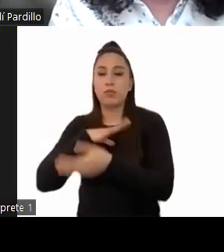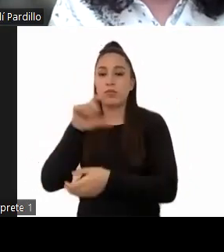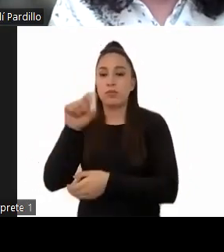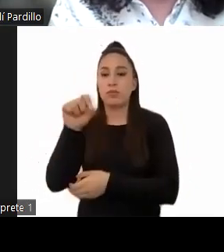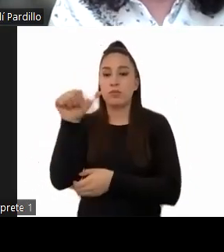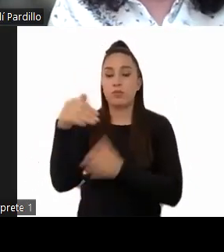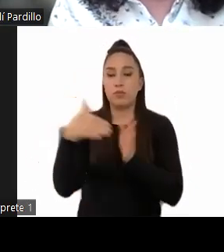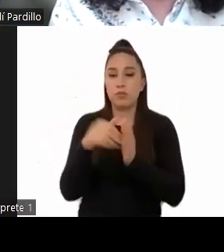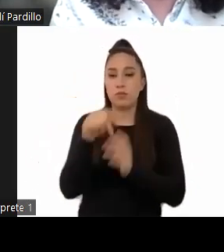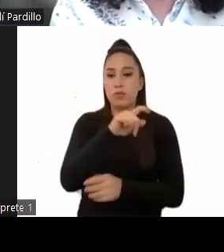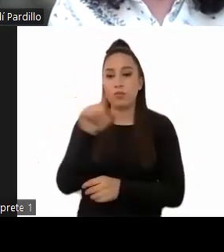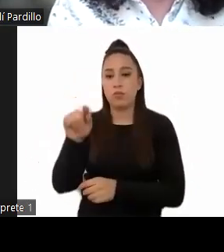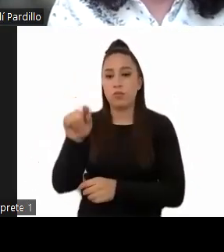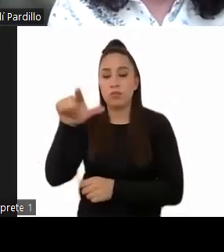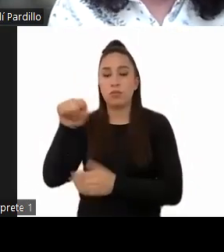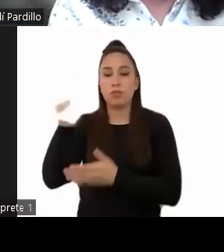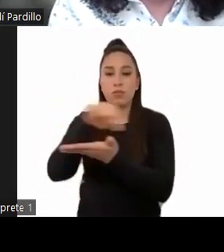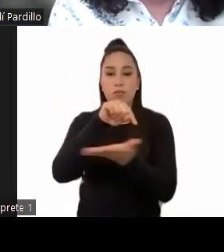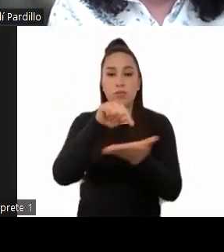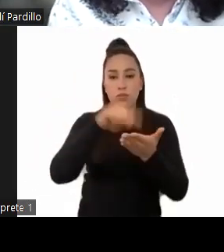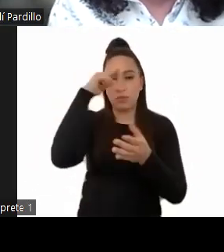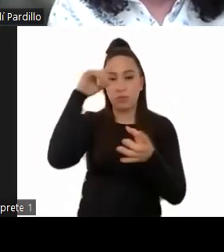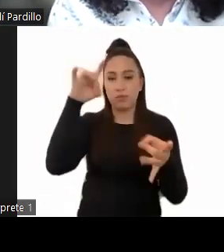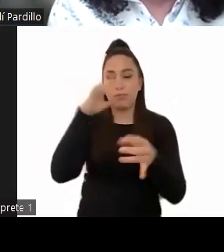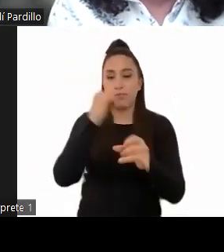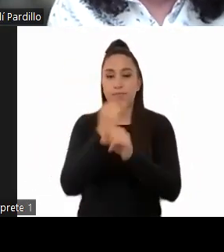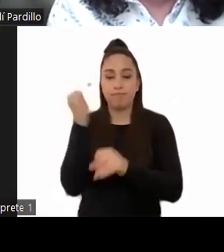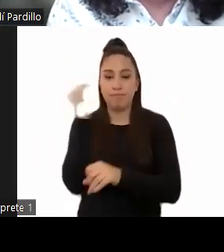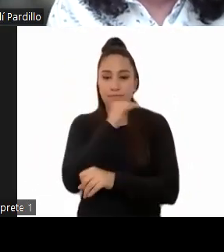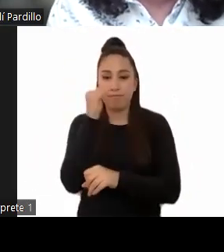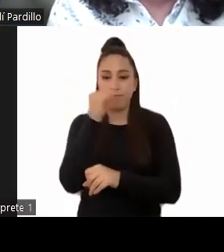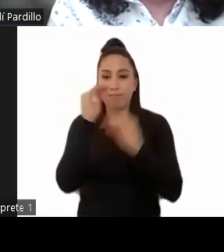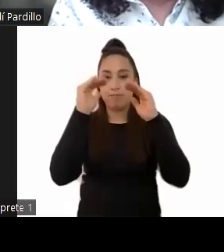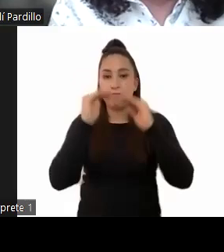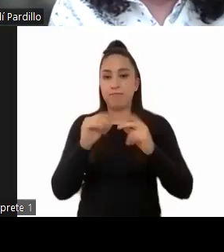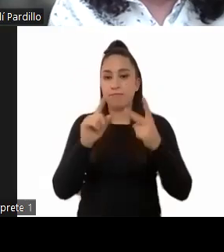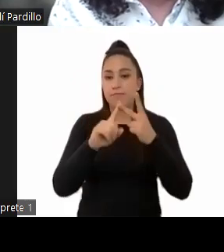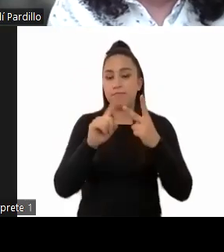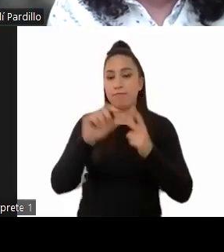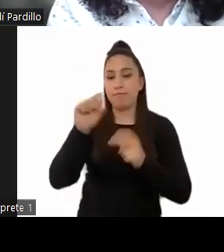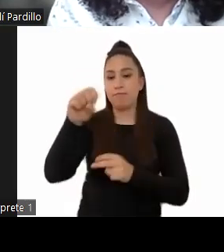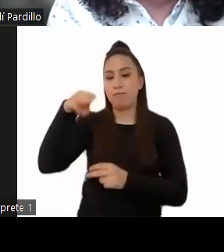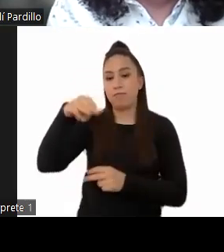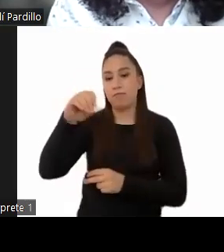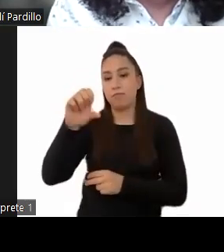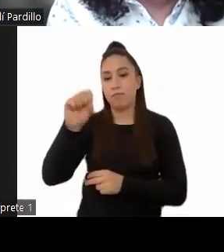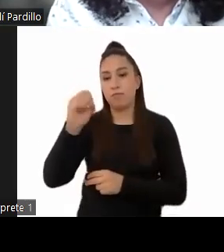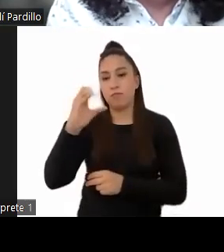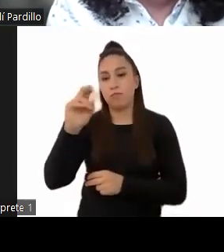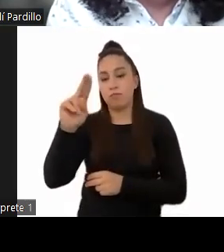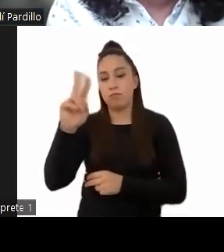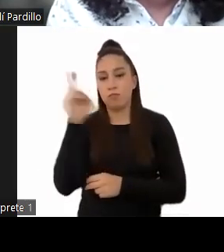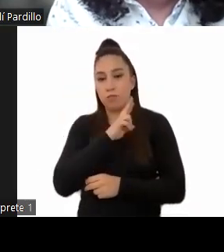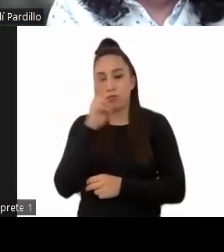26,177 puntos de Internet público y gratuito, seguida por Moscú, Rusia, con